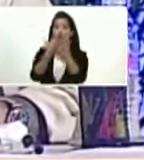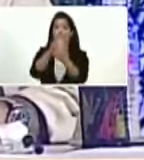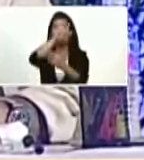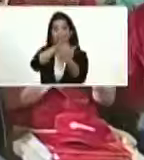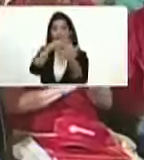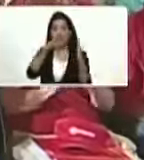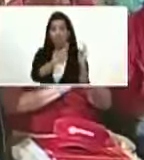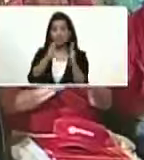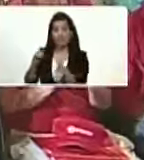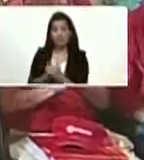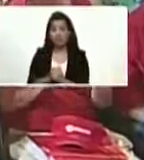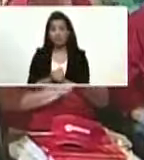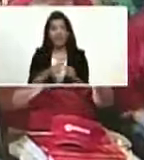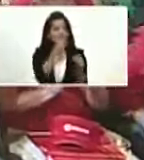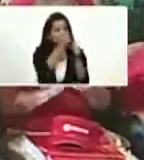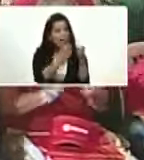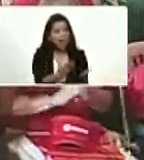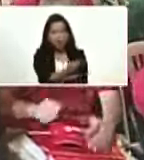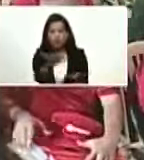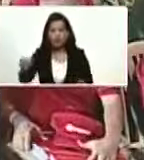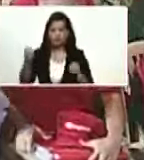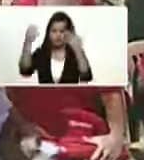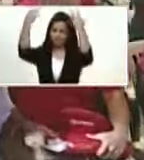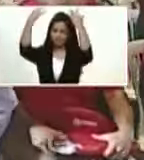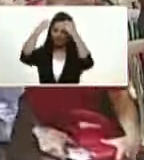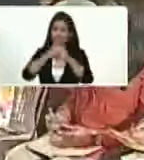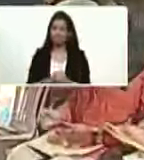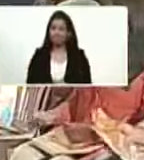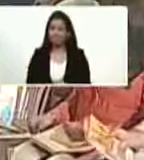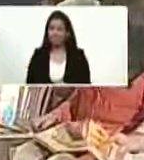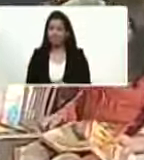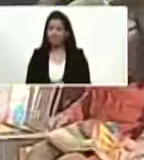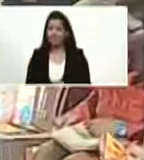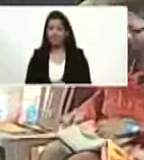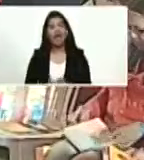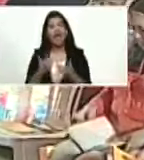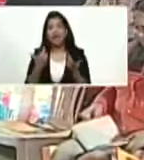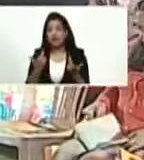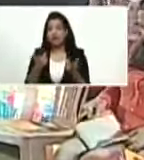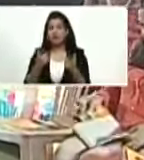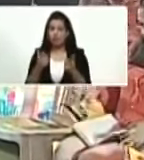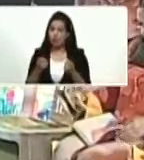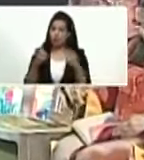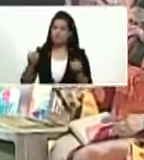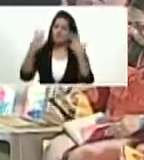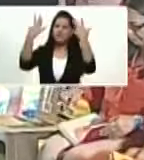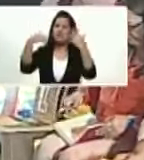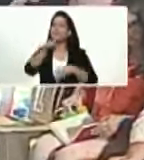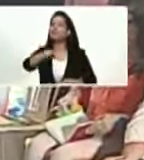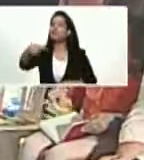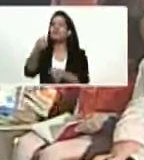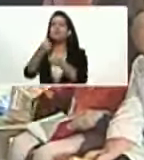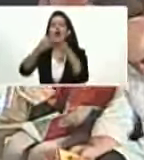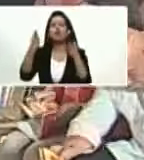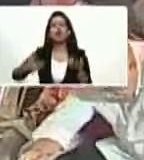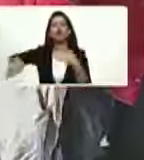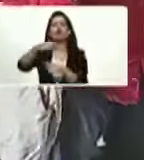¡Viva! ¡Que viva la clase obrera productiva! ¡Viva! ¡Que viva la nueva Corporación Nacional Productiva